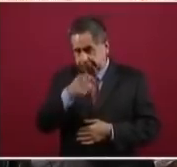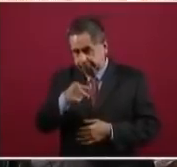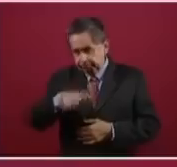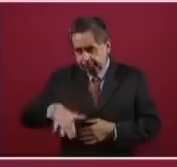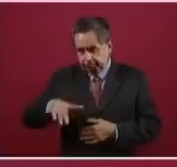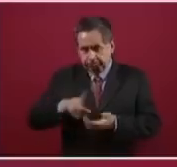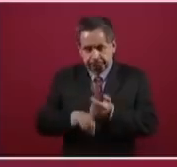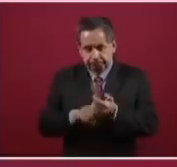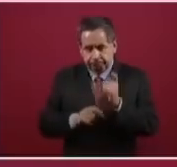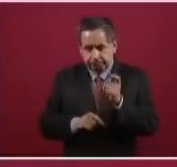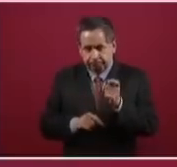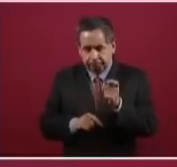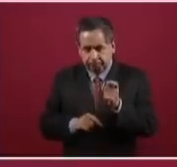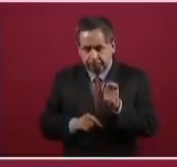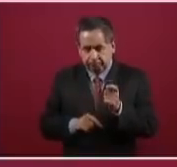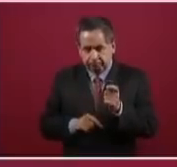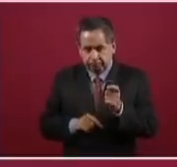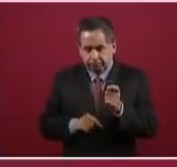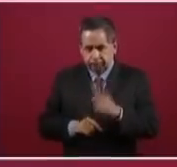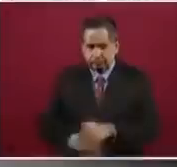que fue por